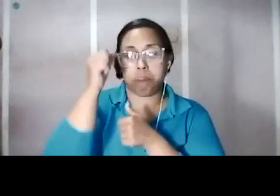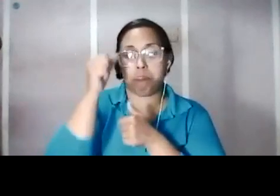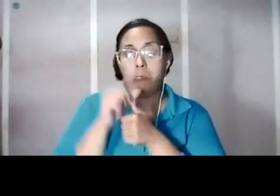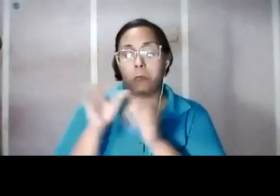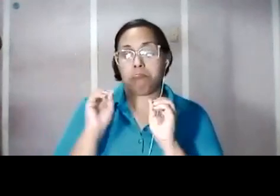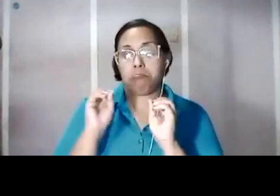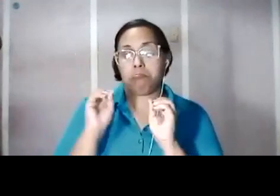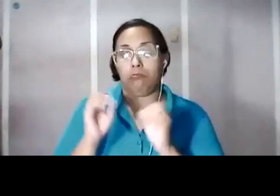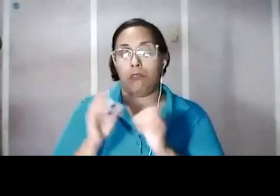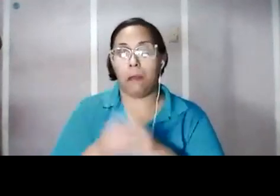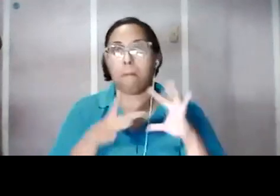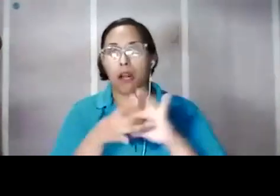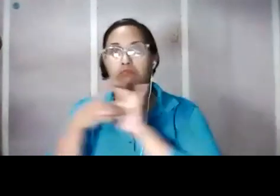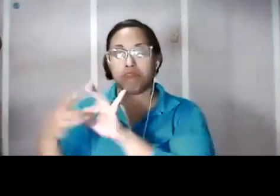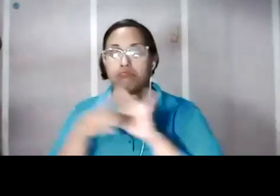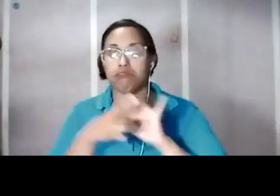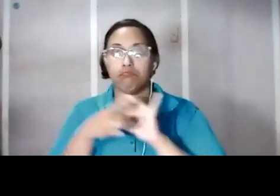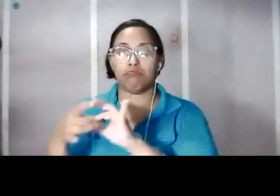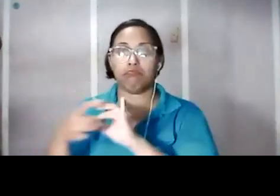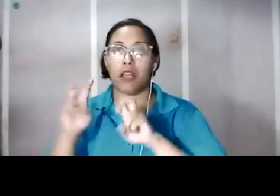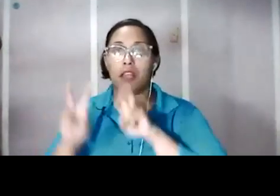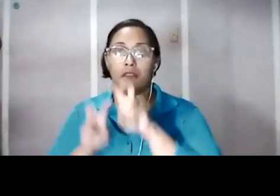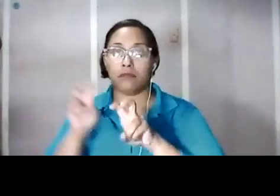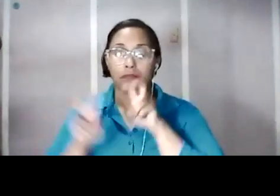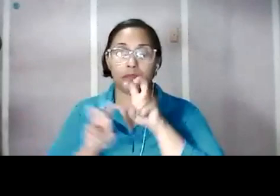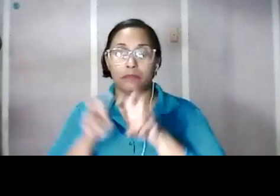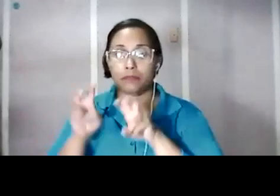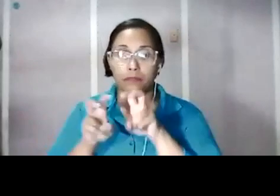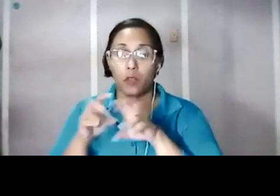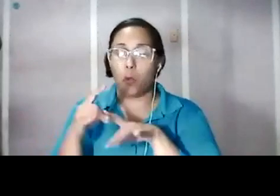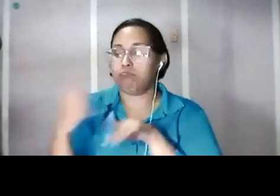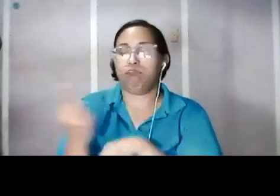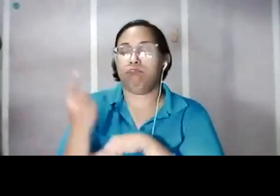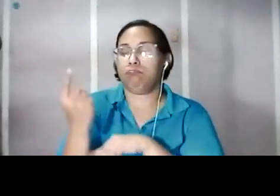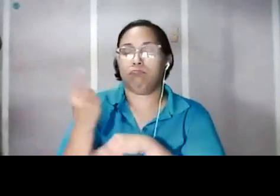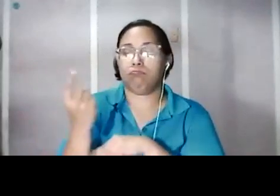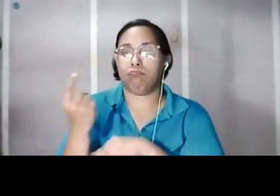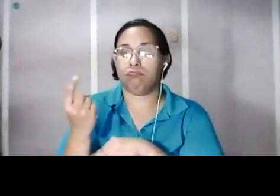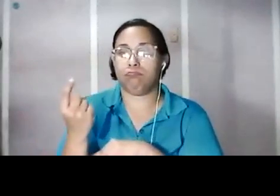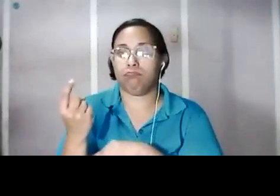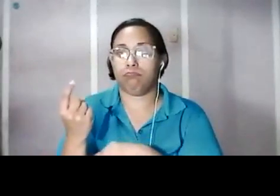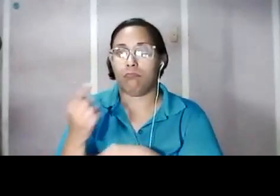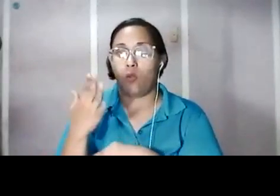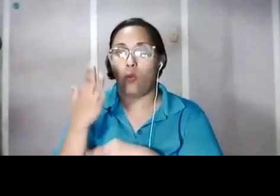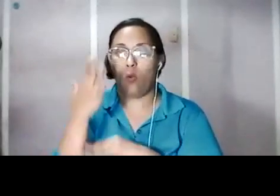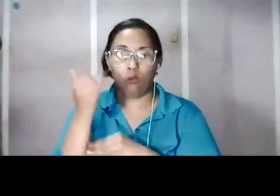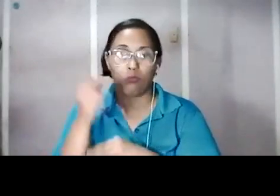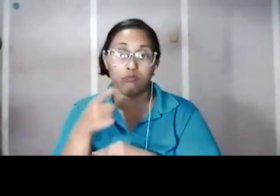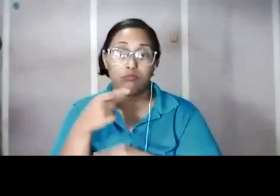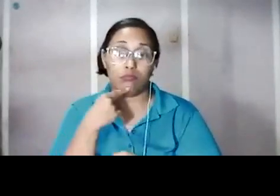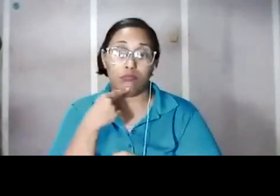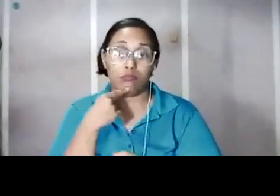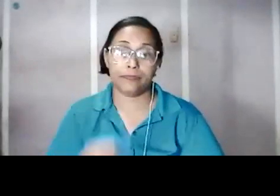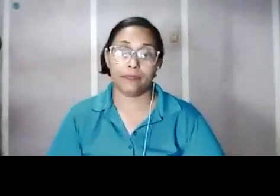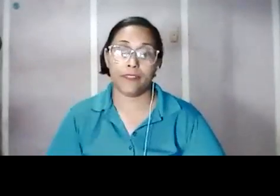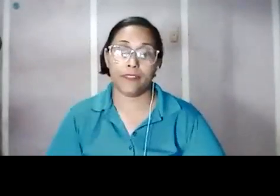muy ligada a los carnavales, no solo porque como usted dijo, eh,